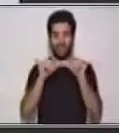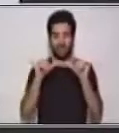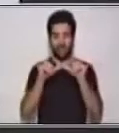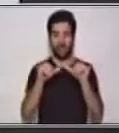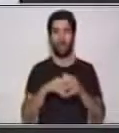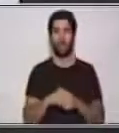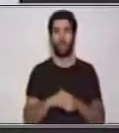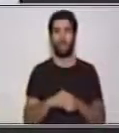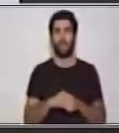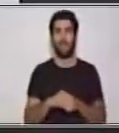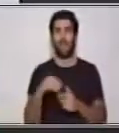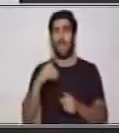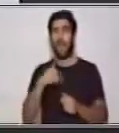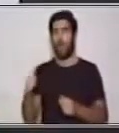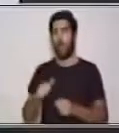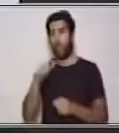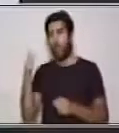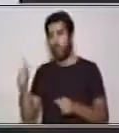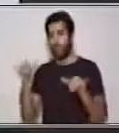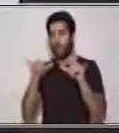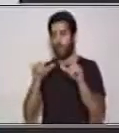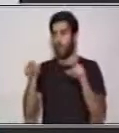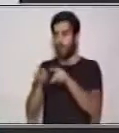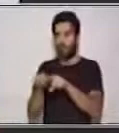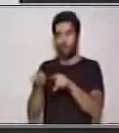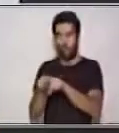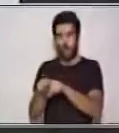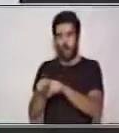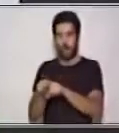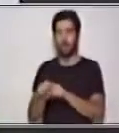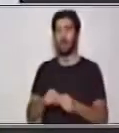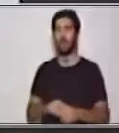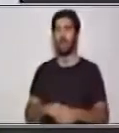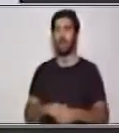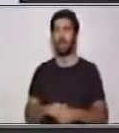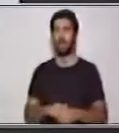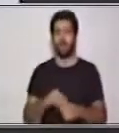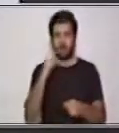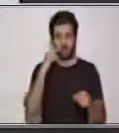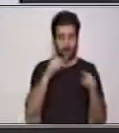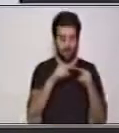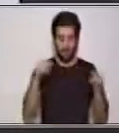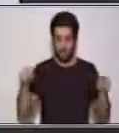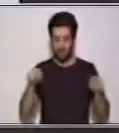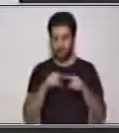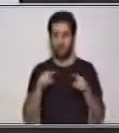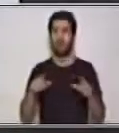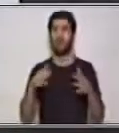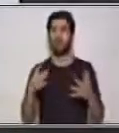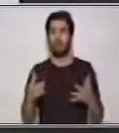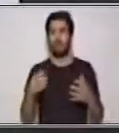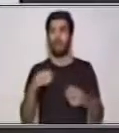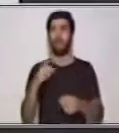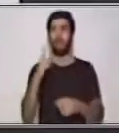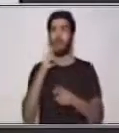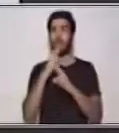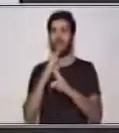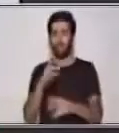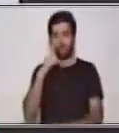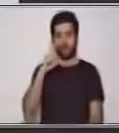Y aquí tenemos otra distancia igual. Así que de aquí hacia acá tenemos la distancia